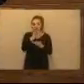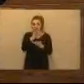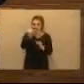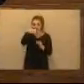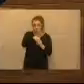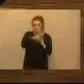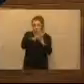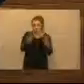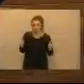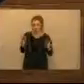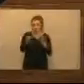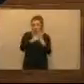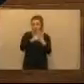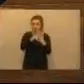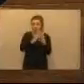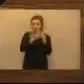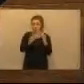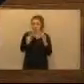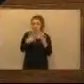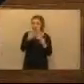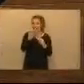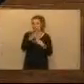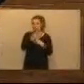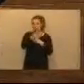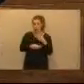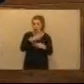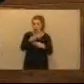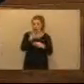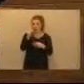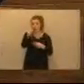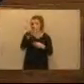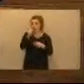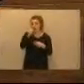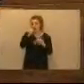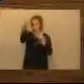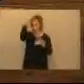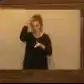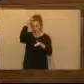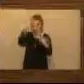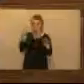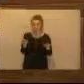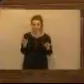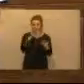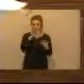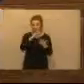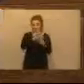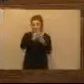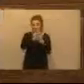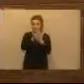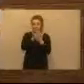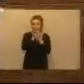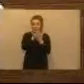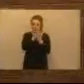de especialidades, al igual que se ha hecho, por ejemplo, con el cante flamenco. Esto en lo que se refiere a los estudios